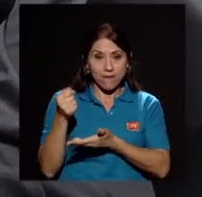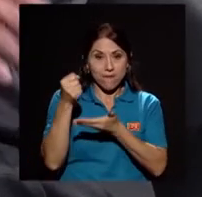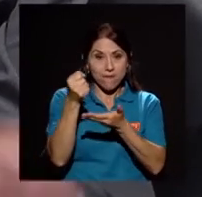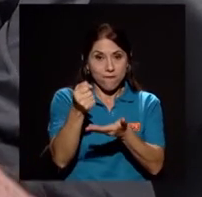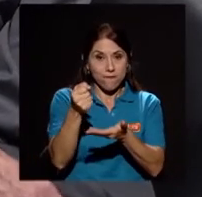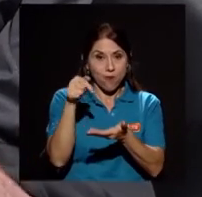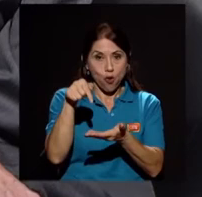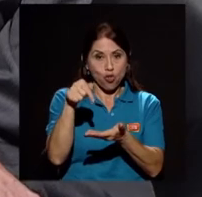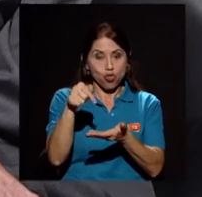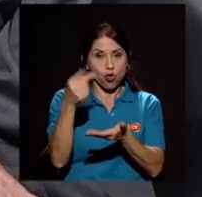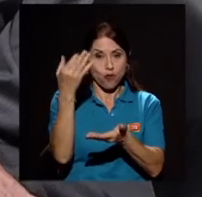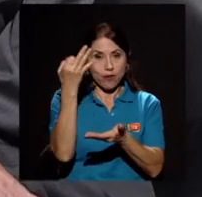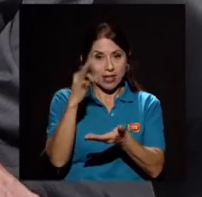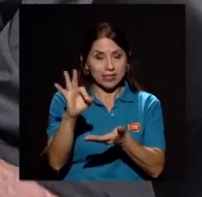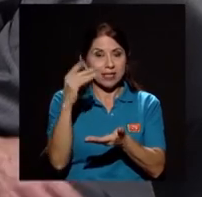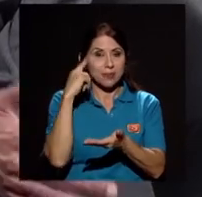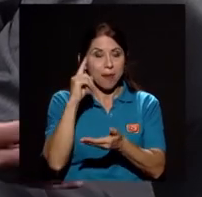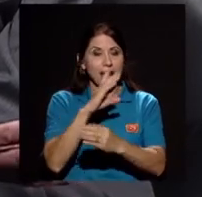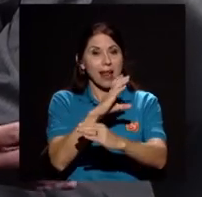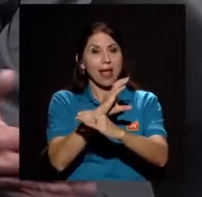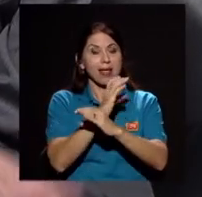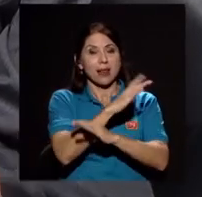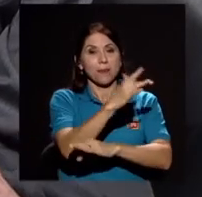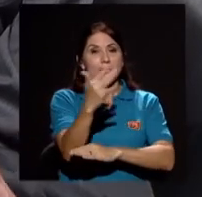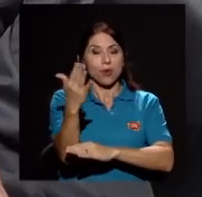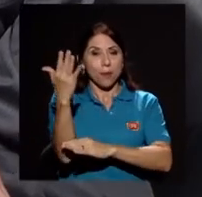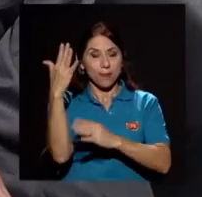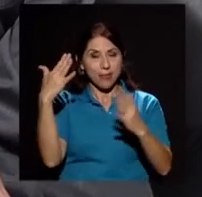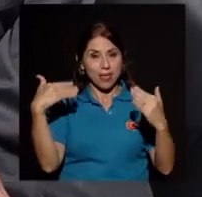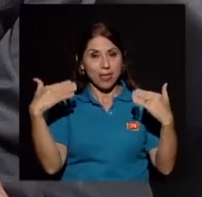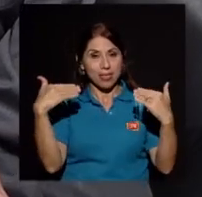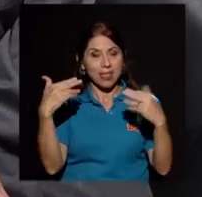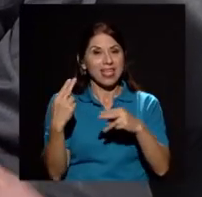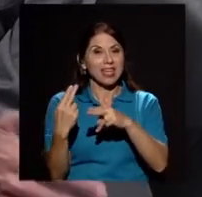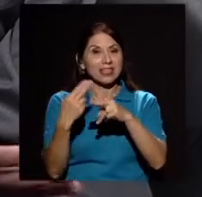para el medio ambiente lo que se llama